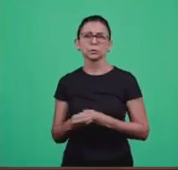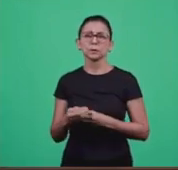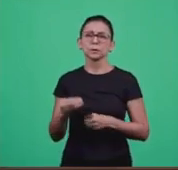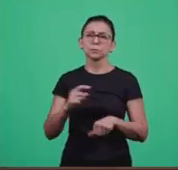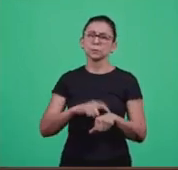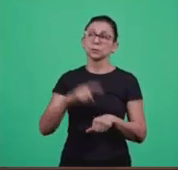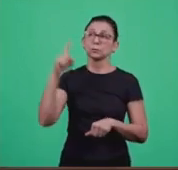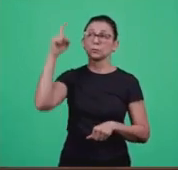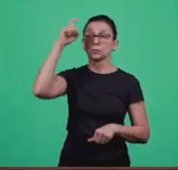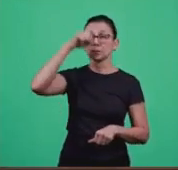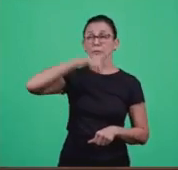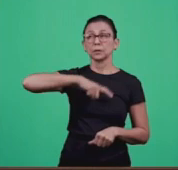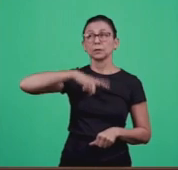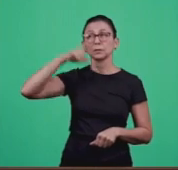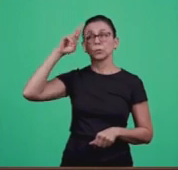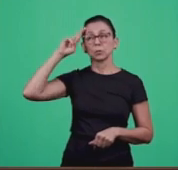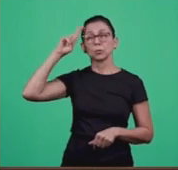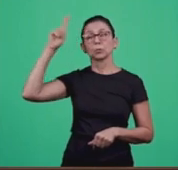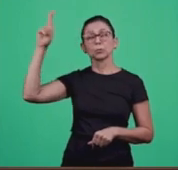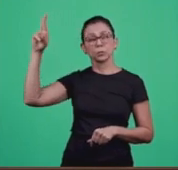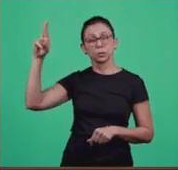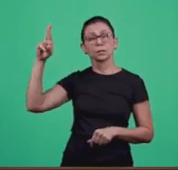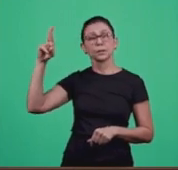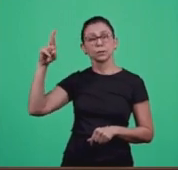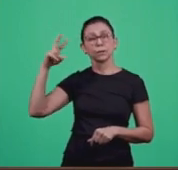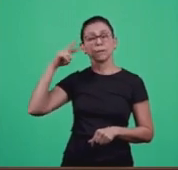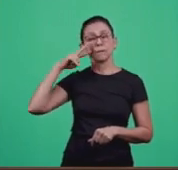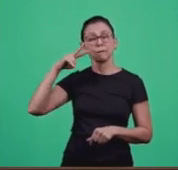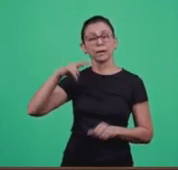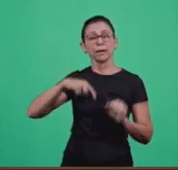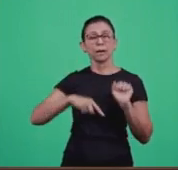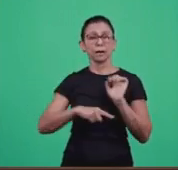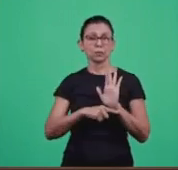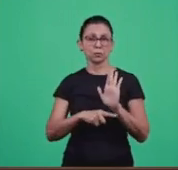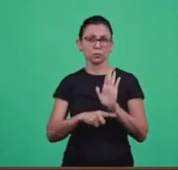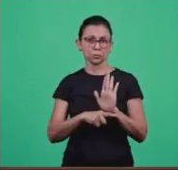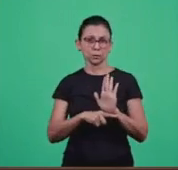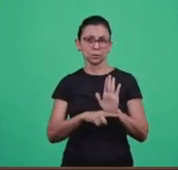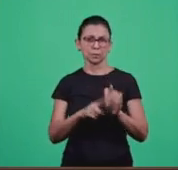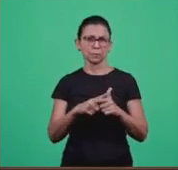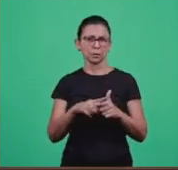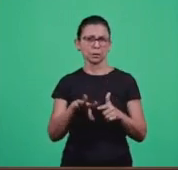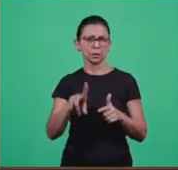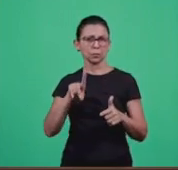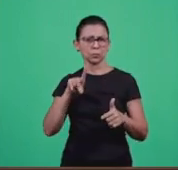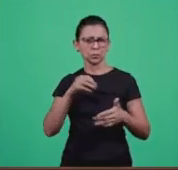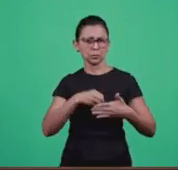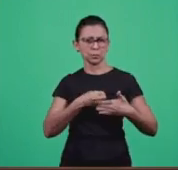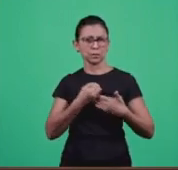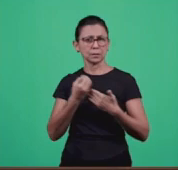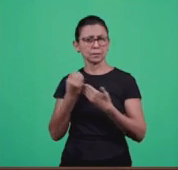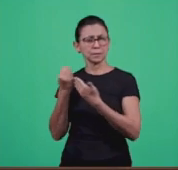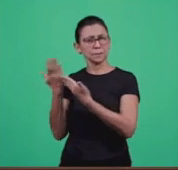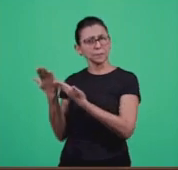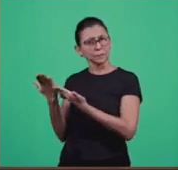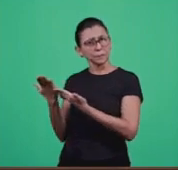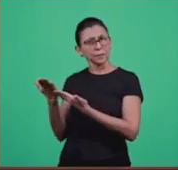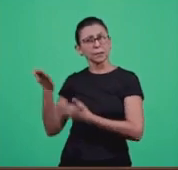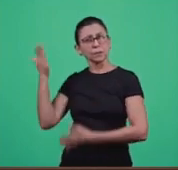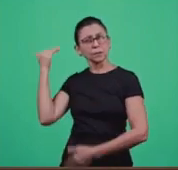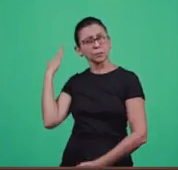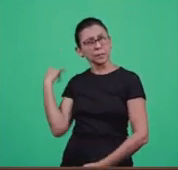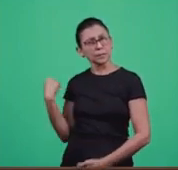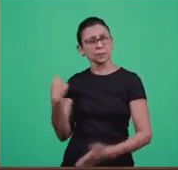luchas, dificultades y también en nuestras bendiciones. Todo nuestro ser hemos entregado al Señor. Era